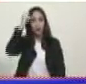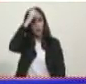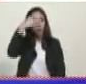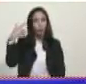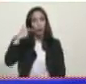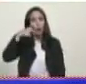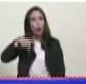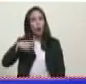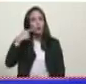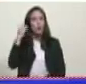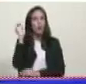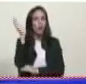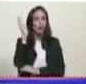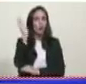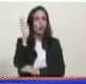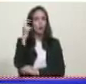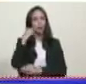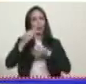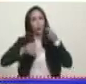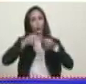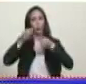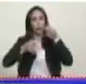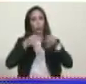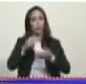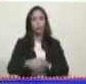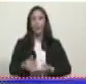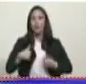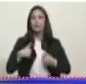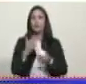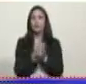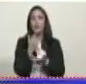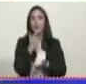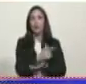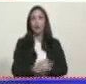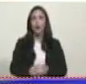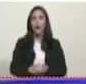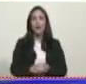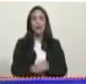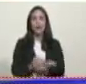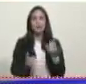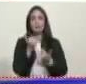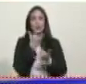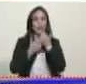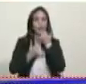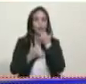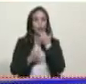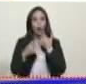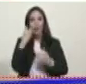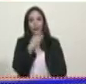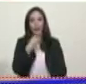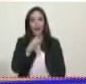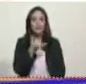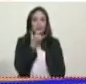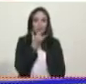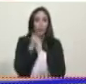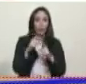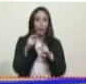Trump. Yo siempre digo Trump y después me corrigen, no es Trump, es Trump.